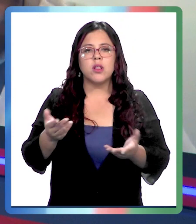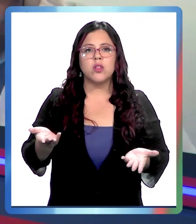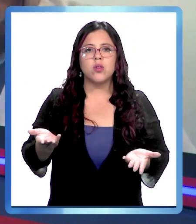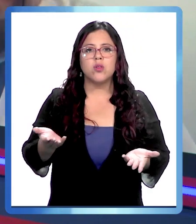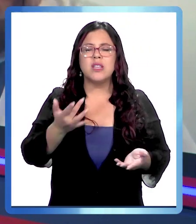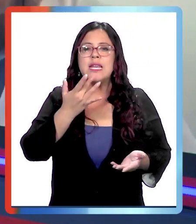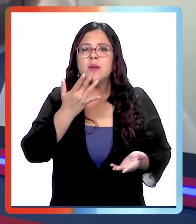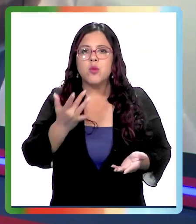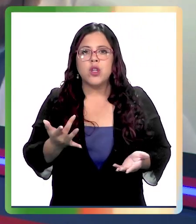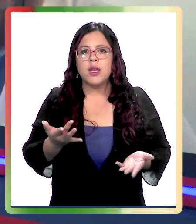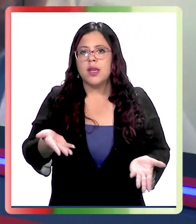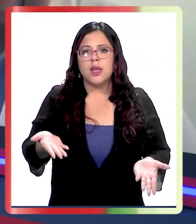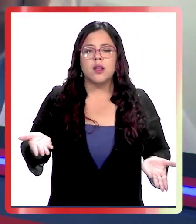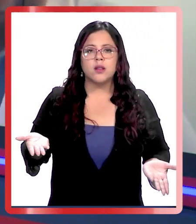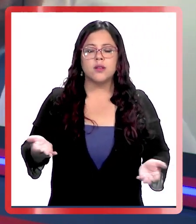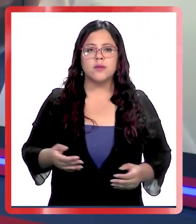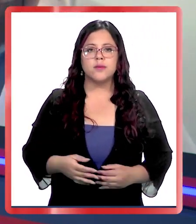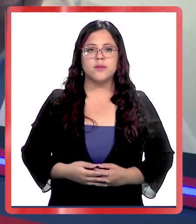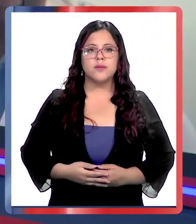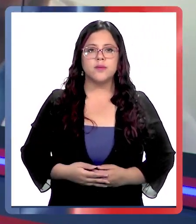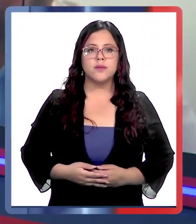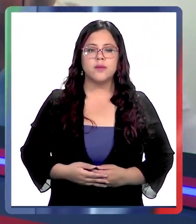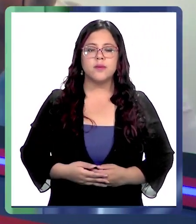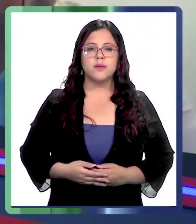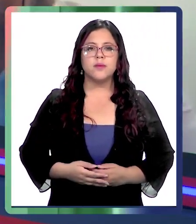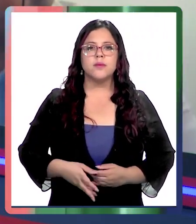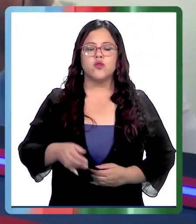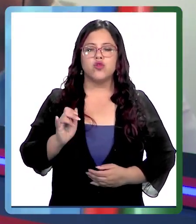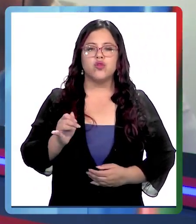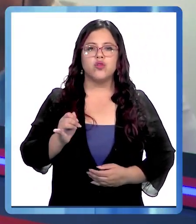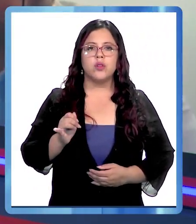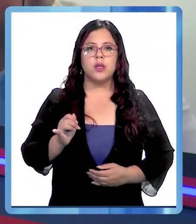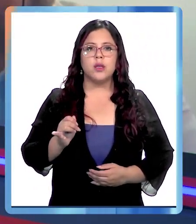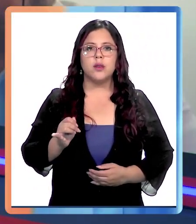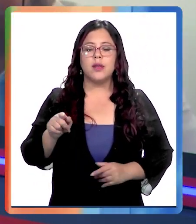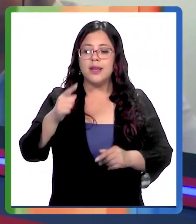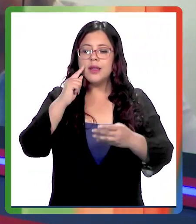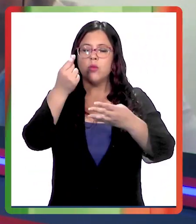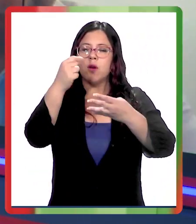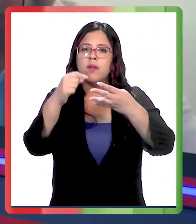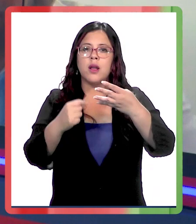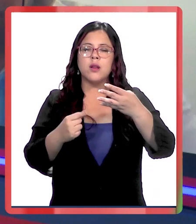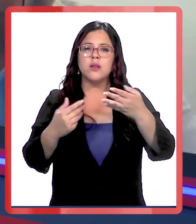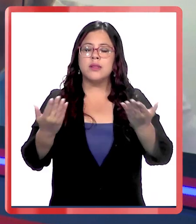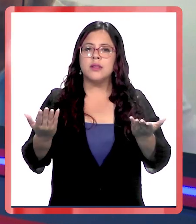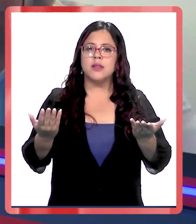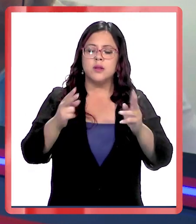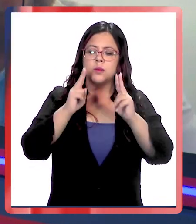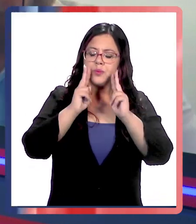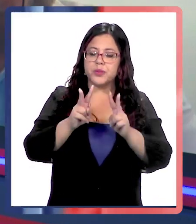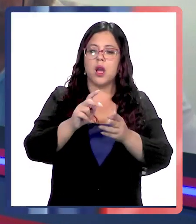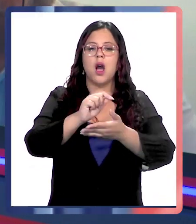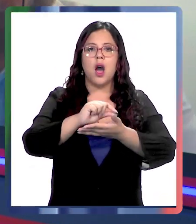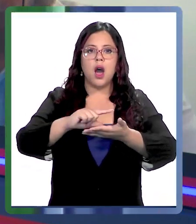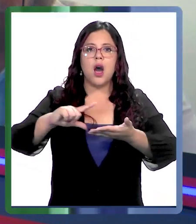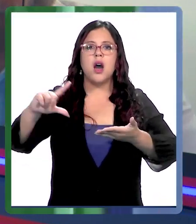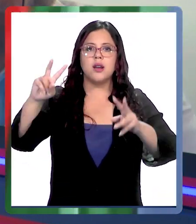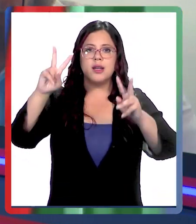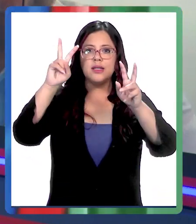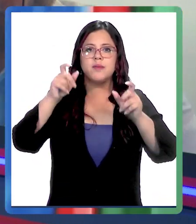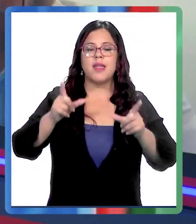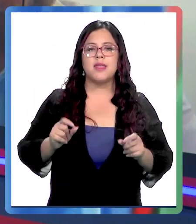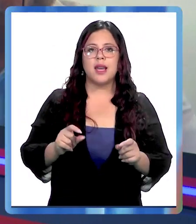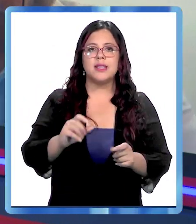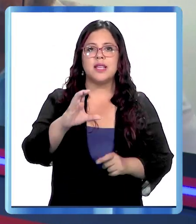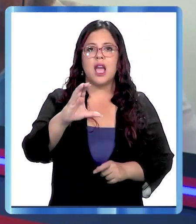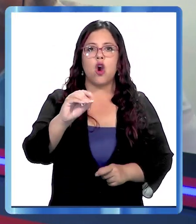Ahora se están diagnosticando gente más joven con cáncer de colon. ¿A qué edad más o menos está ocurriendo esto y por qué se